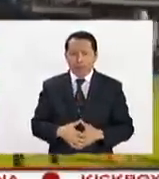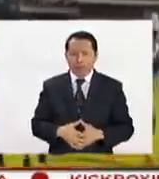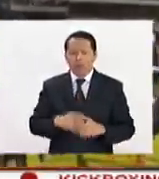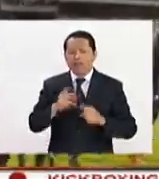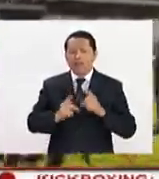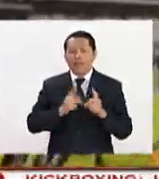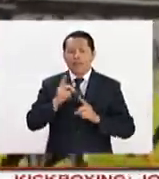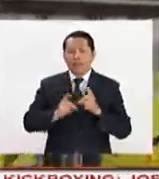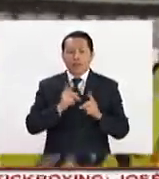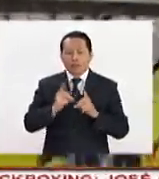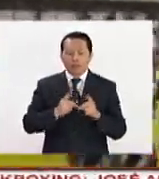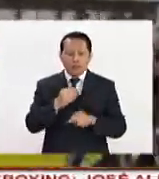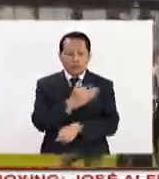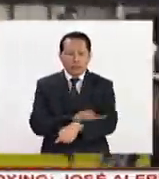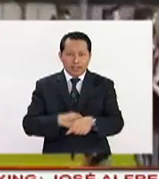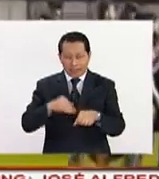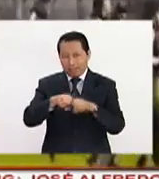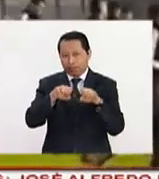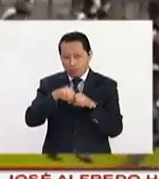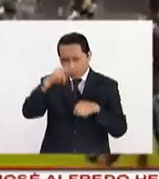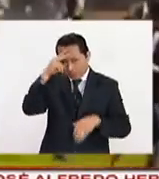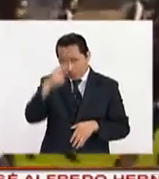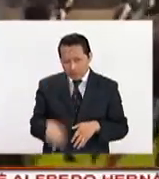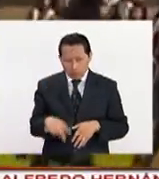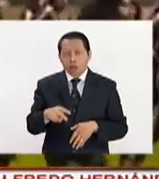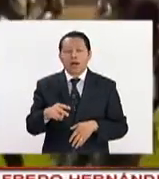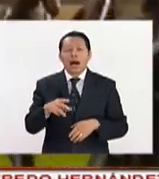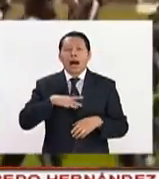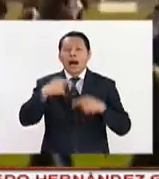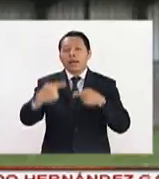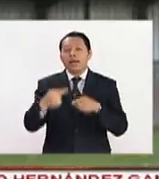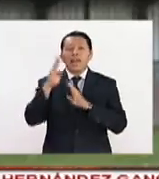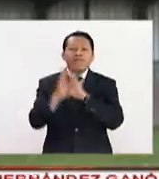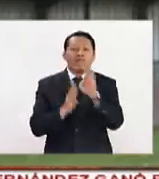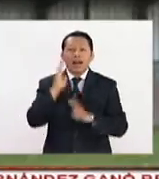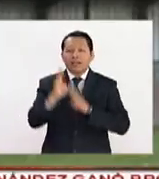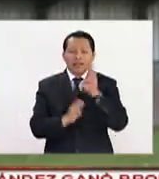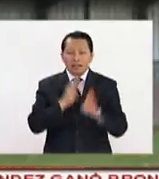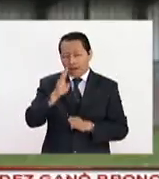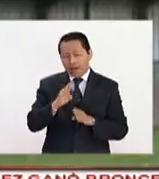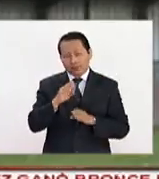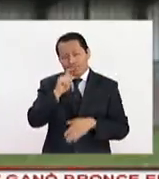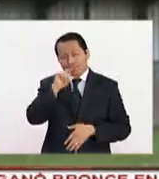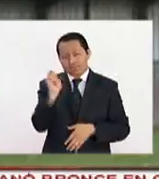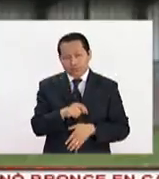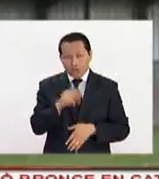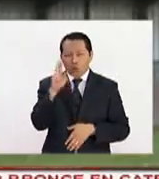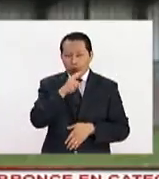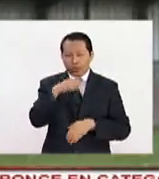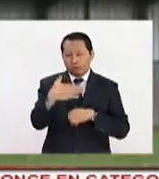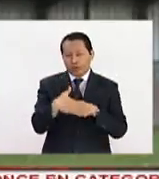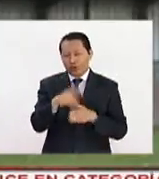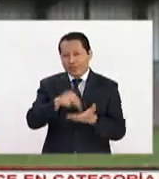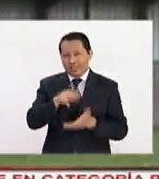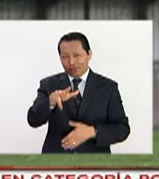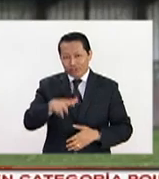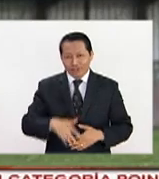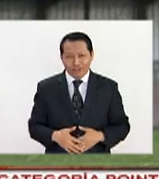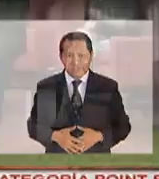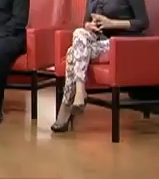Y en los deportes, esta tarde la selección mexicana enfrenta a Bélgica en partido amistoso rumbo a Rusia 2018.